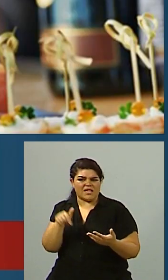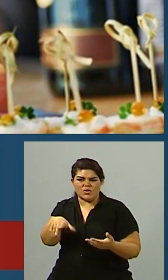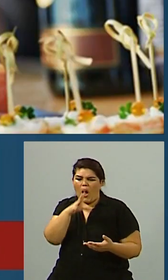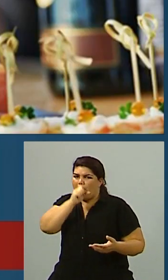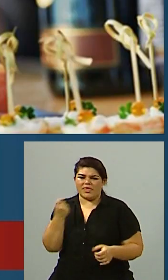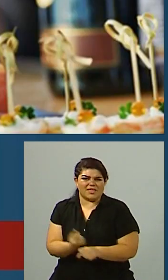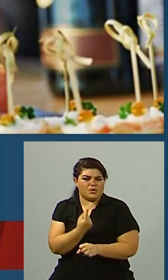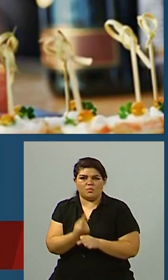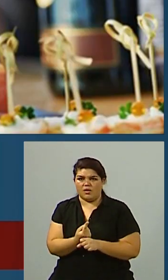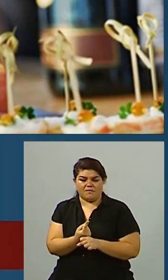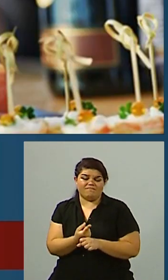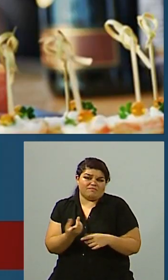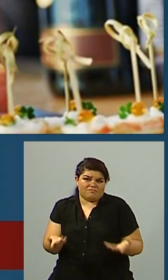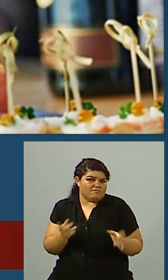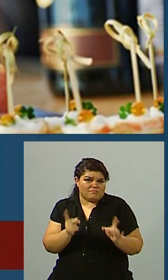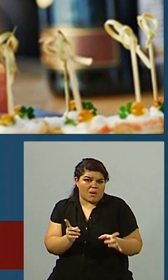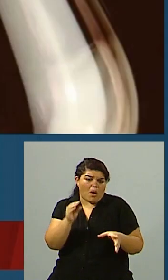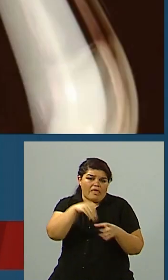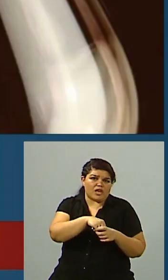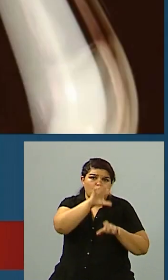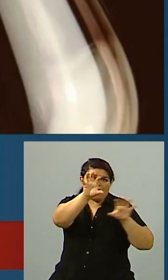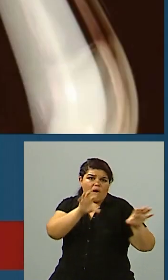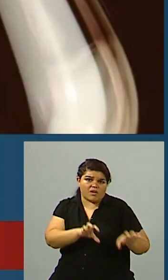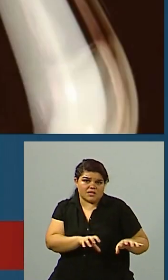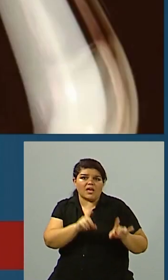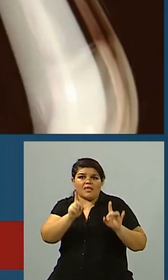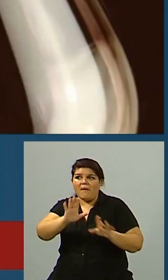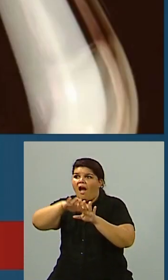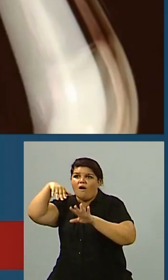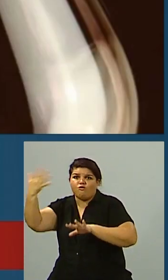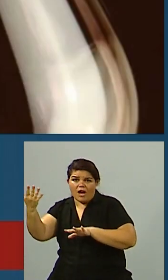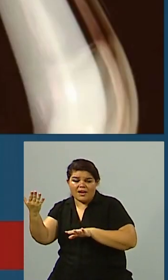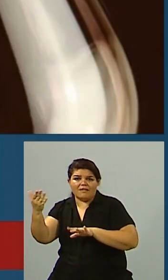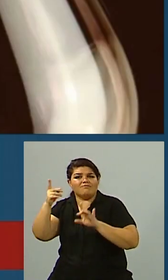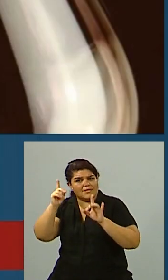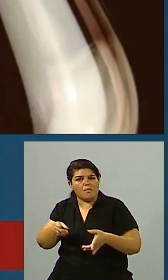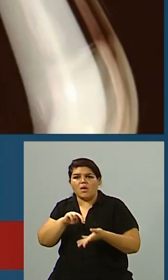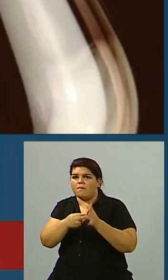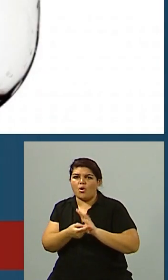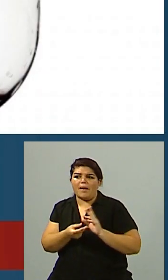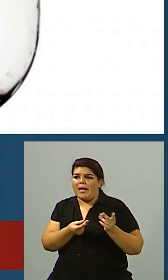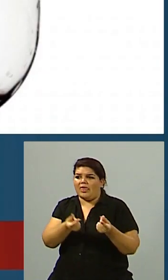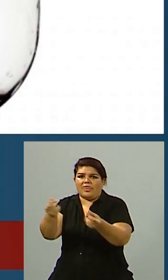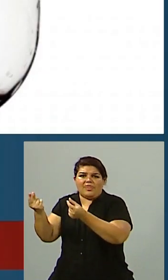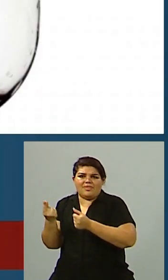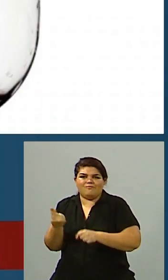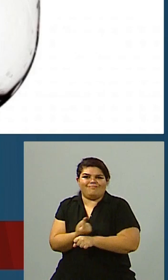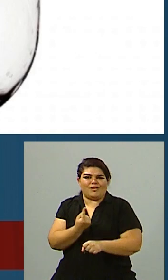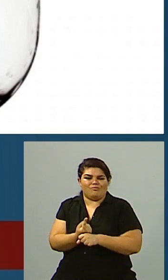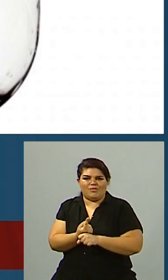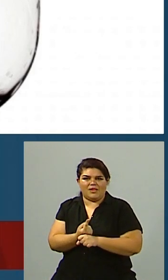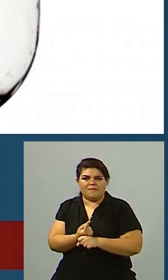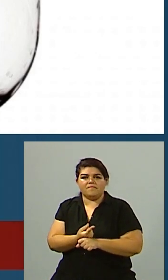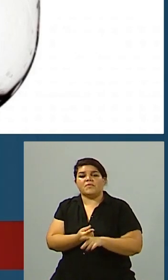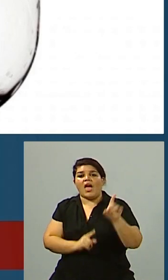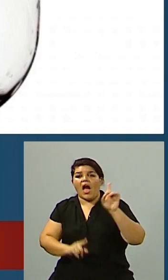larga también tienen problemas y tan graves como tiene hoy la vitivinicultura. Esto significa que hay gente que va a ser expulsada, o que es así, o que está siendo